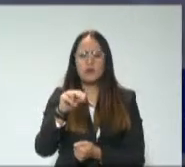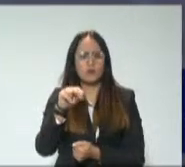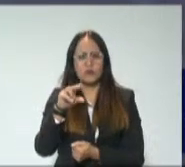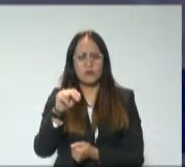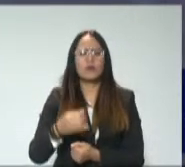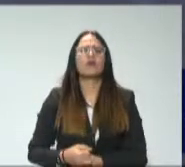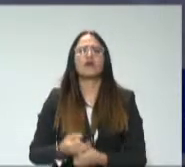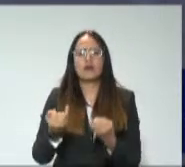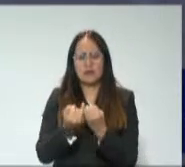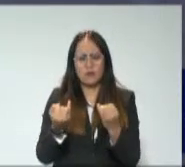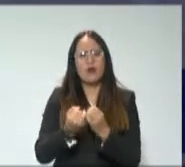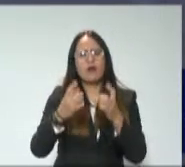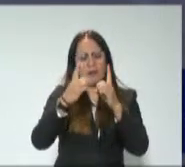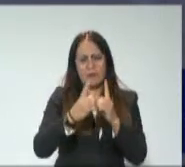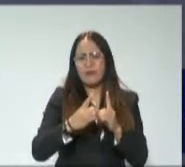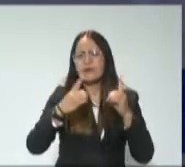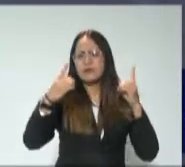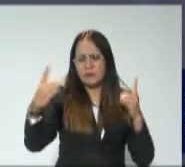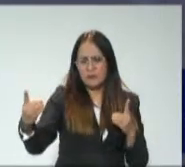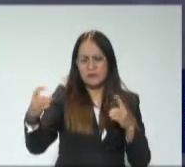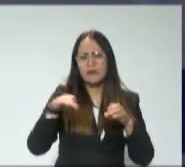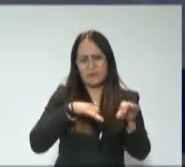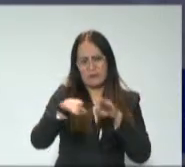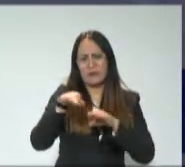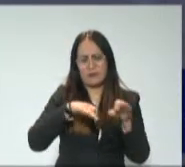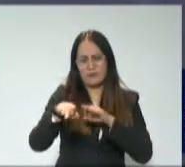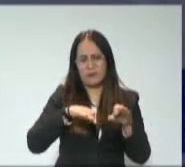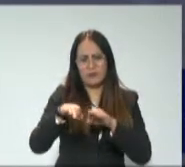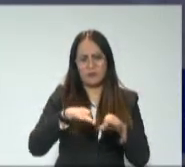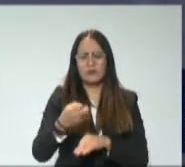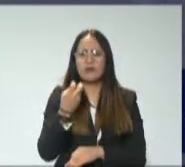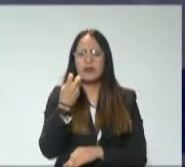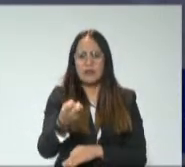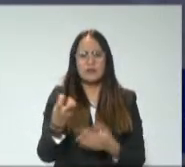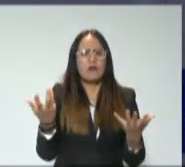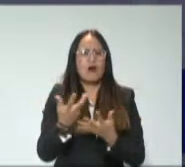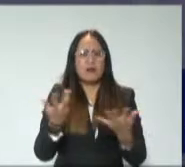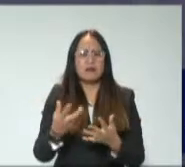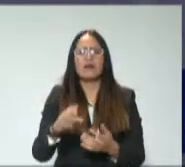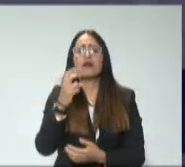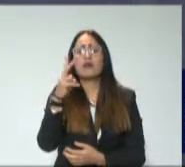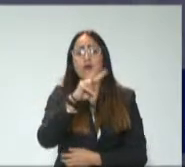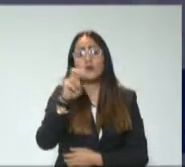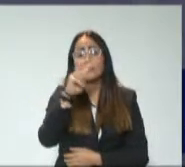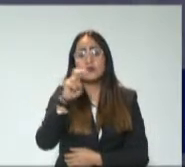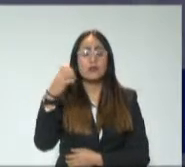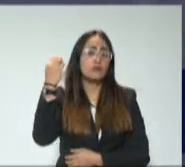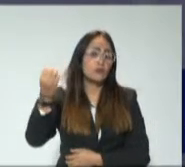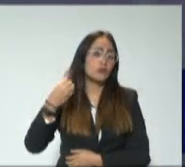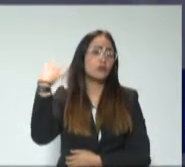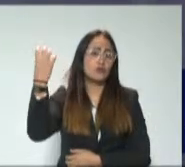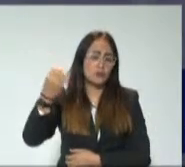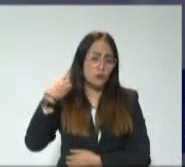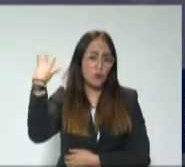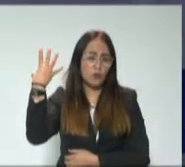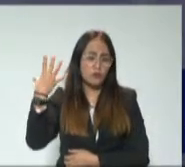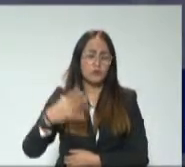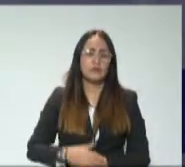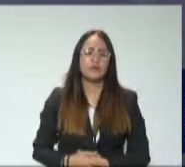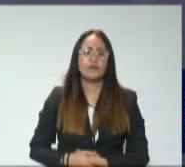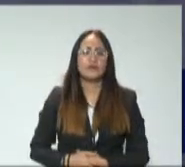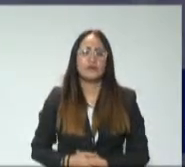modalidad a distancia nos ha permitido realizar más de 200 foros eh Y